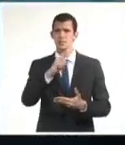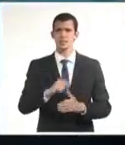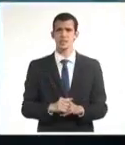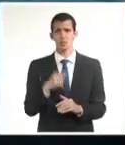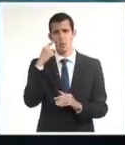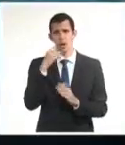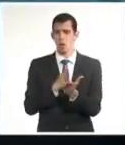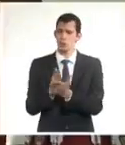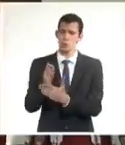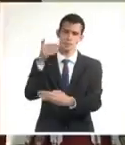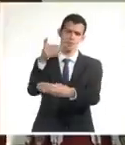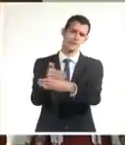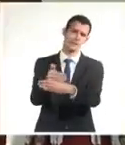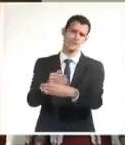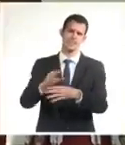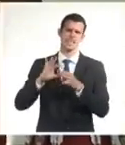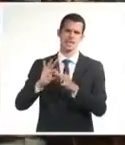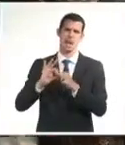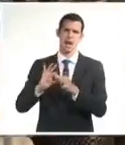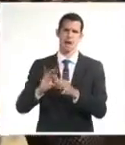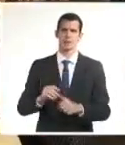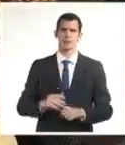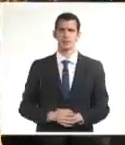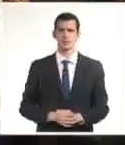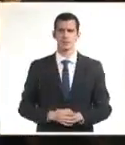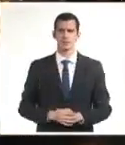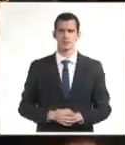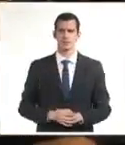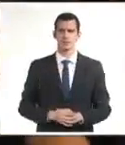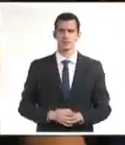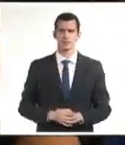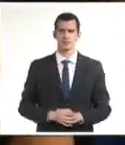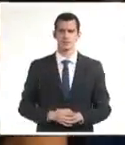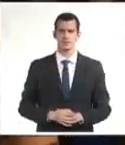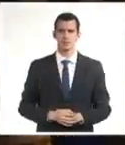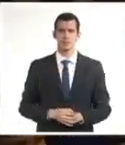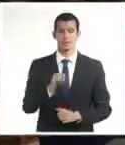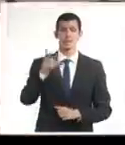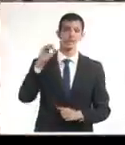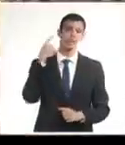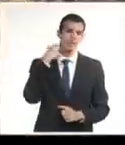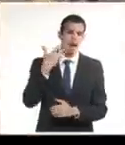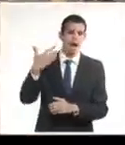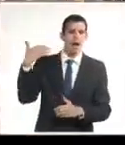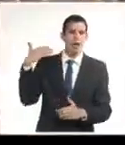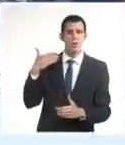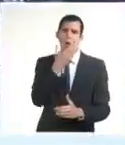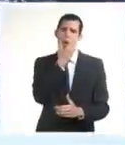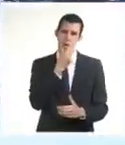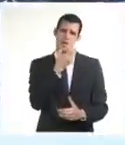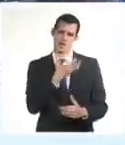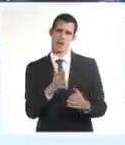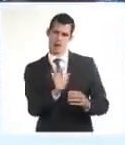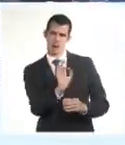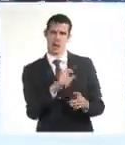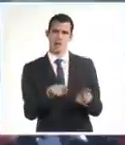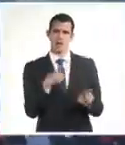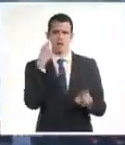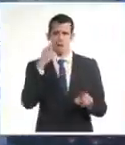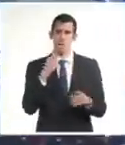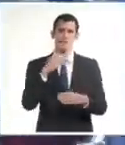que, según el joven comandante hace 60 años, obligaba, como ahora, a vivir en una perenne